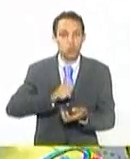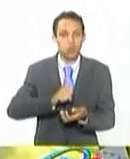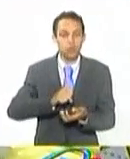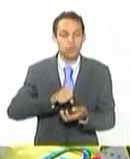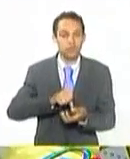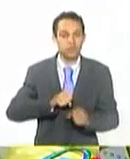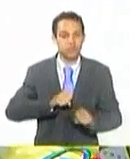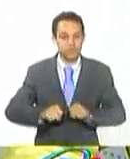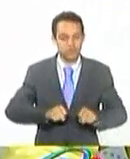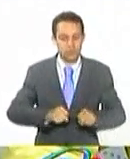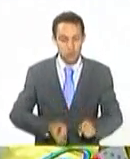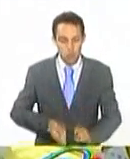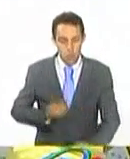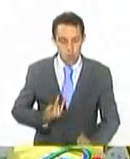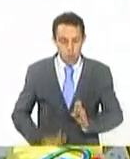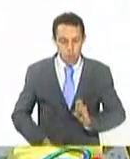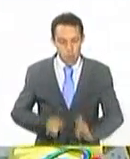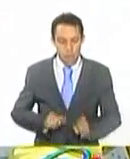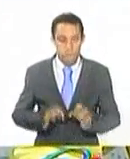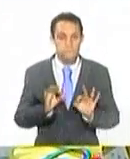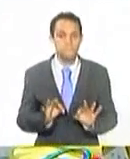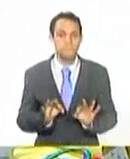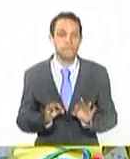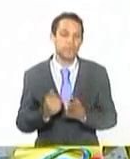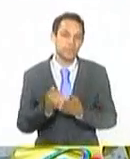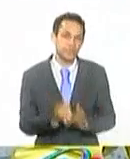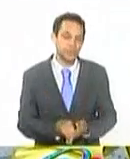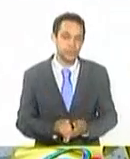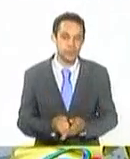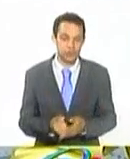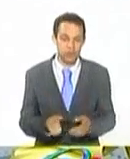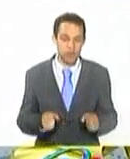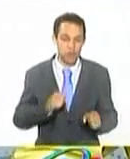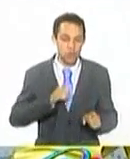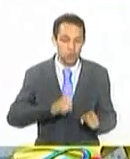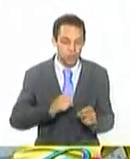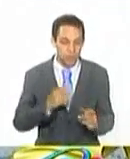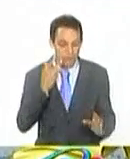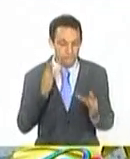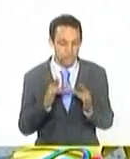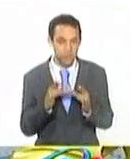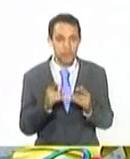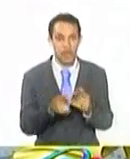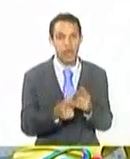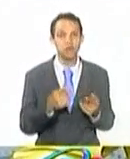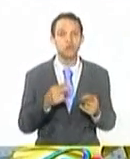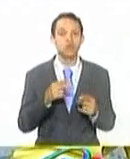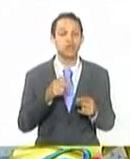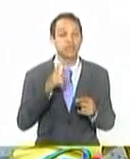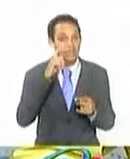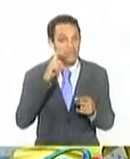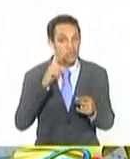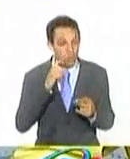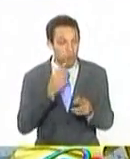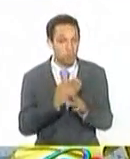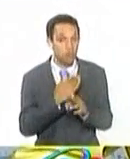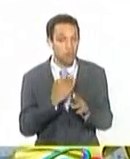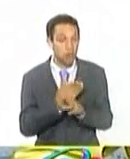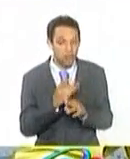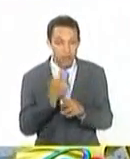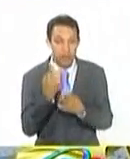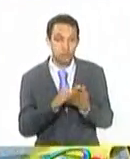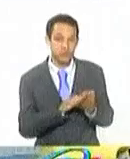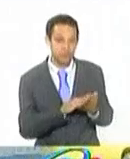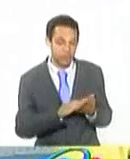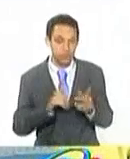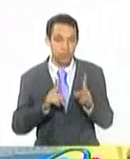mejora el riesgo sanguíneo a esa parte entonces mejora los problemas de incontinencia problemas sexuales de próstata genito urinarios en